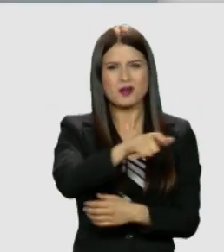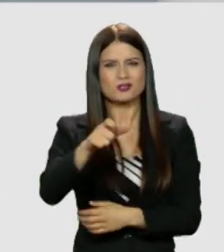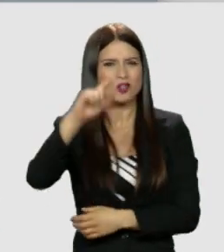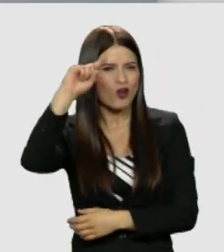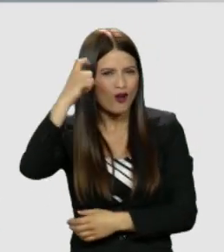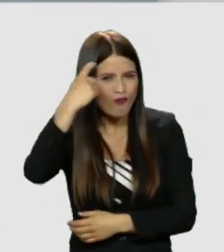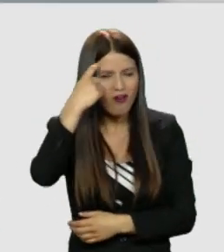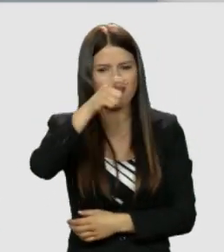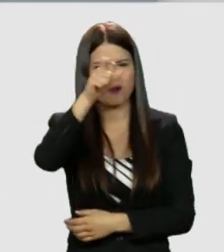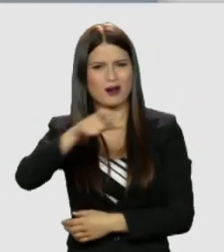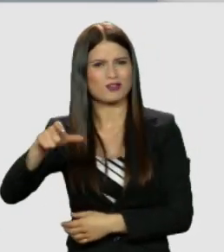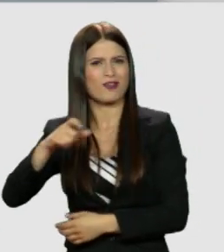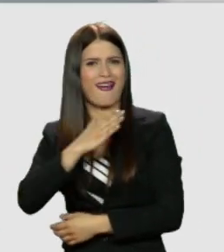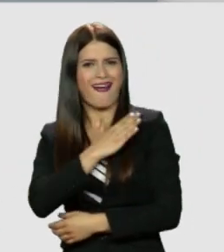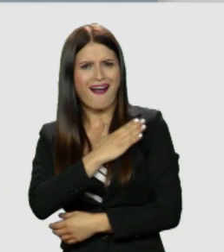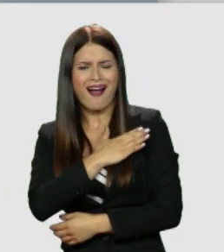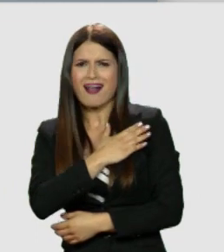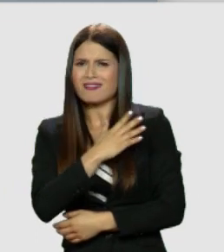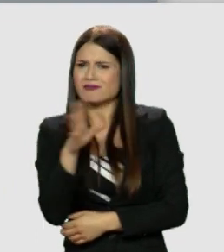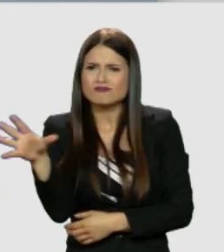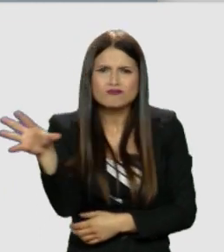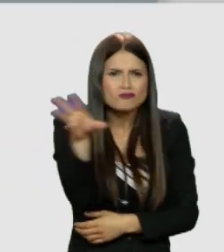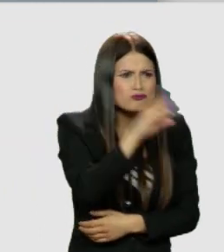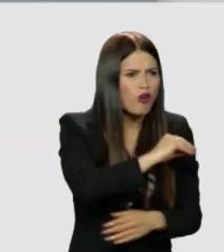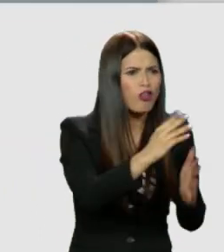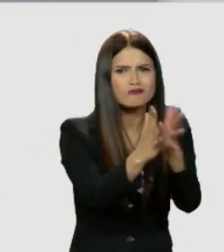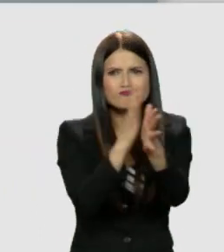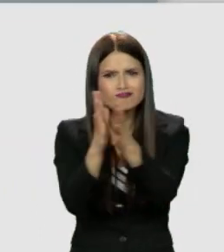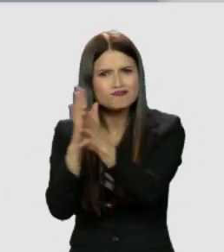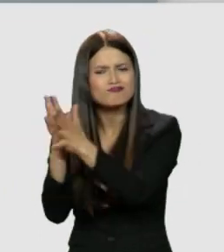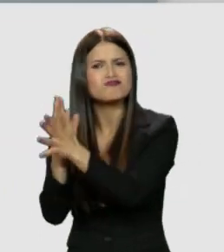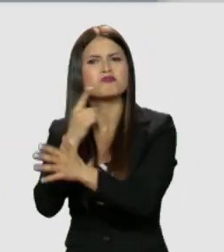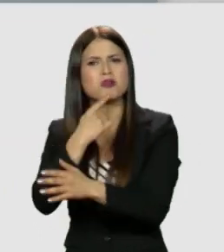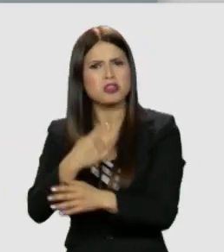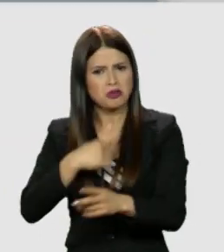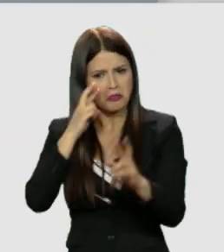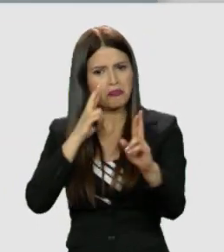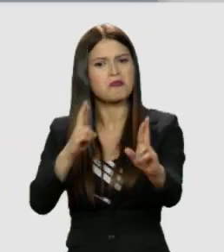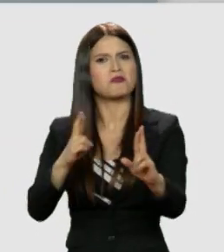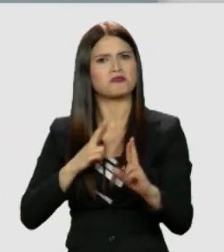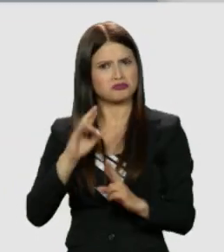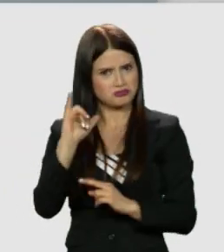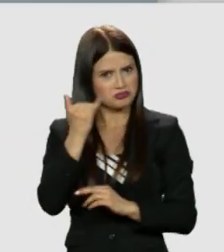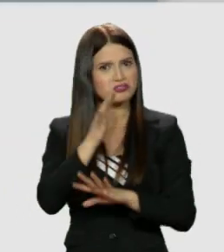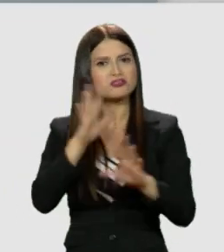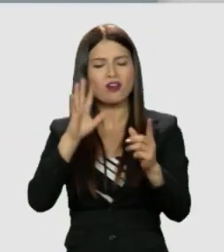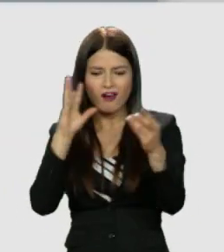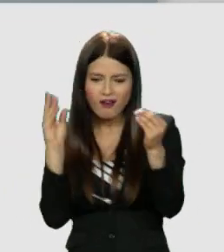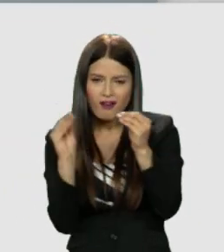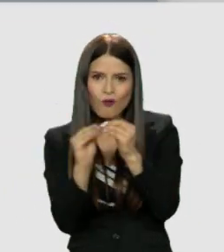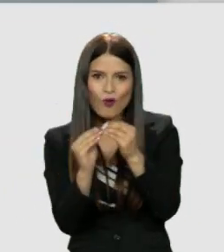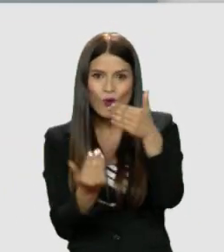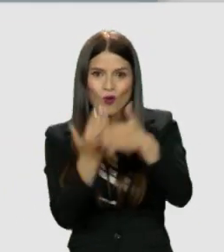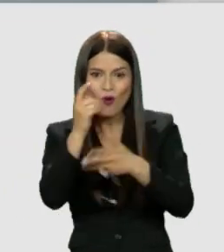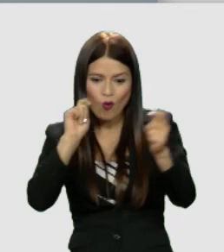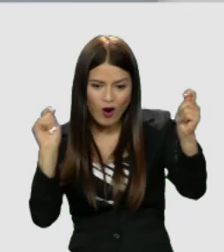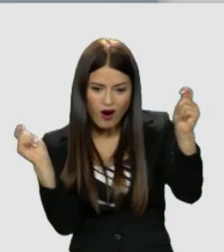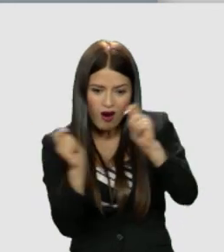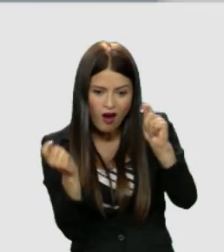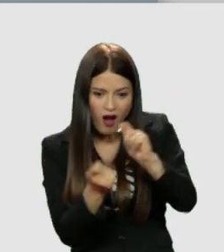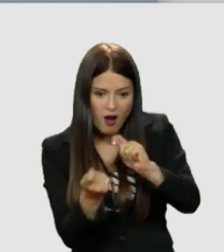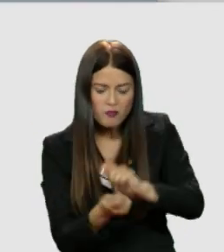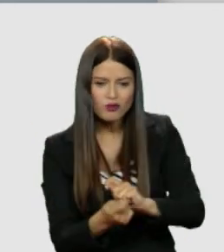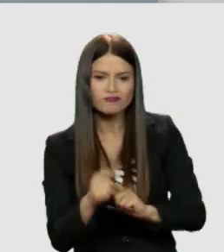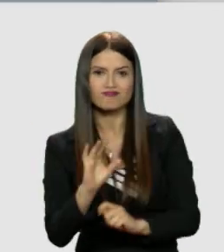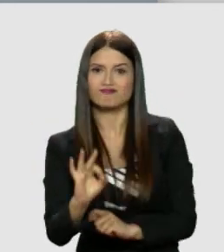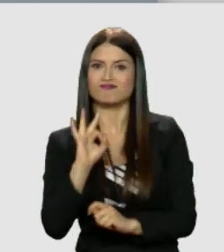han han reconocido que los cambios son de fondo significativos y satisfactorios para